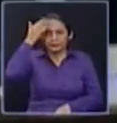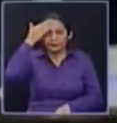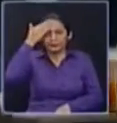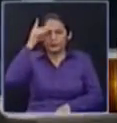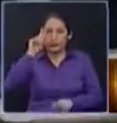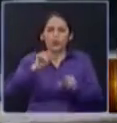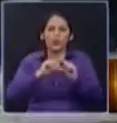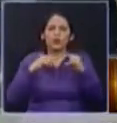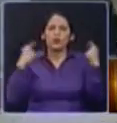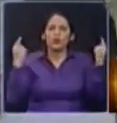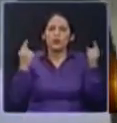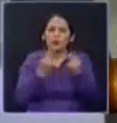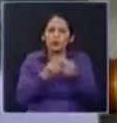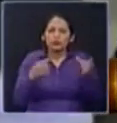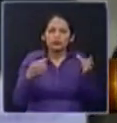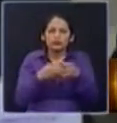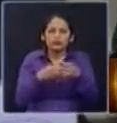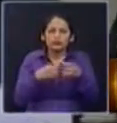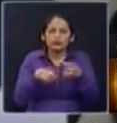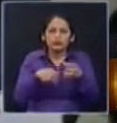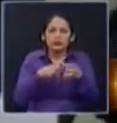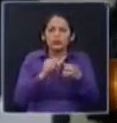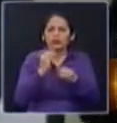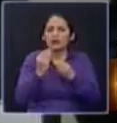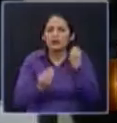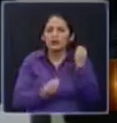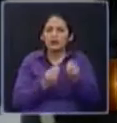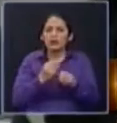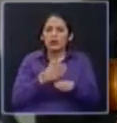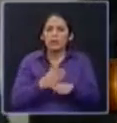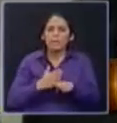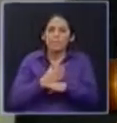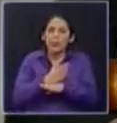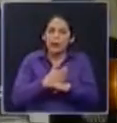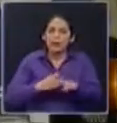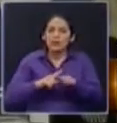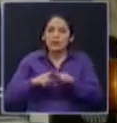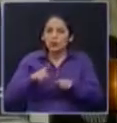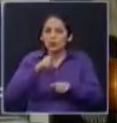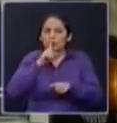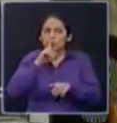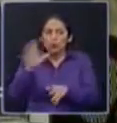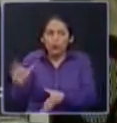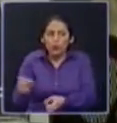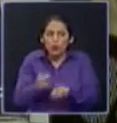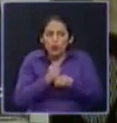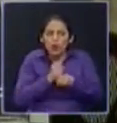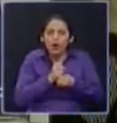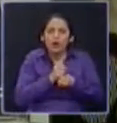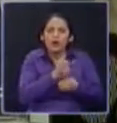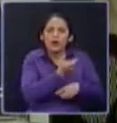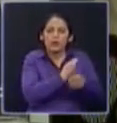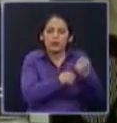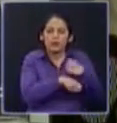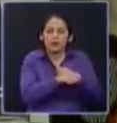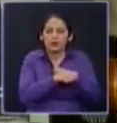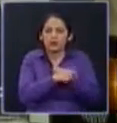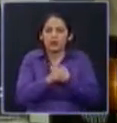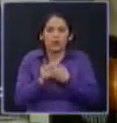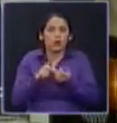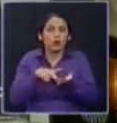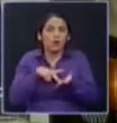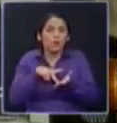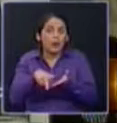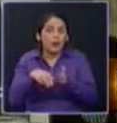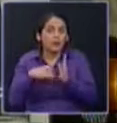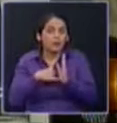dedicaba presuntamente al tráfico de especies madereras. Querían evadir el pago de las guías de movilización